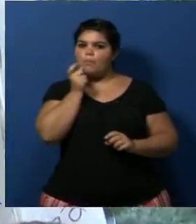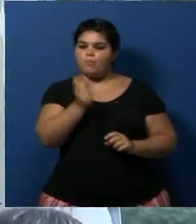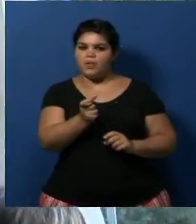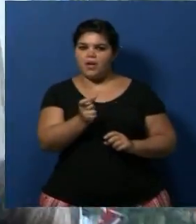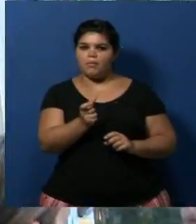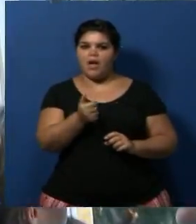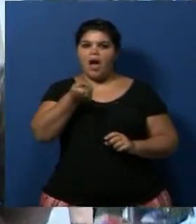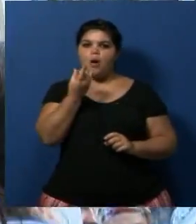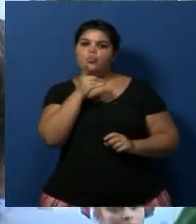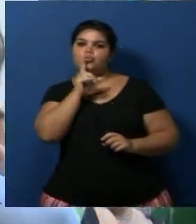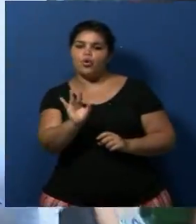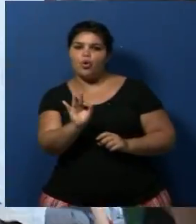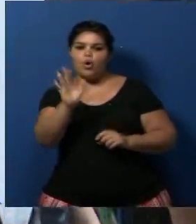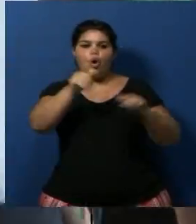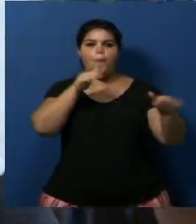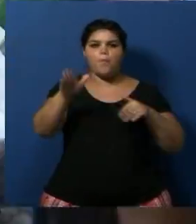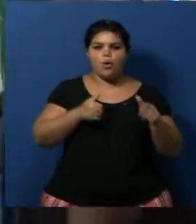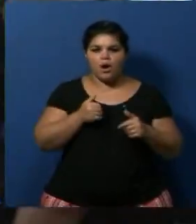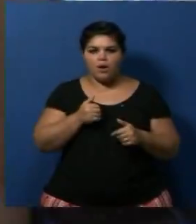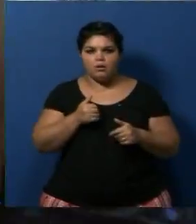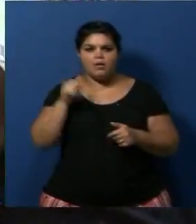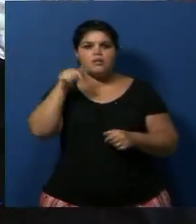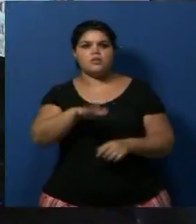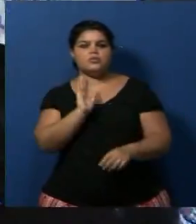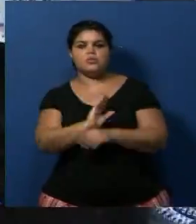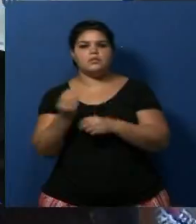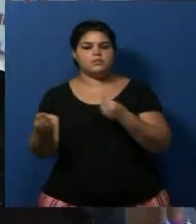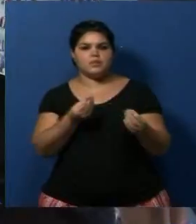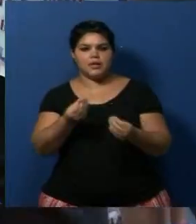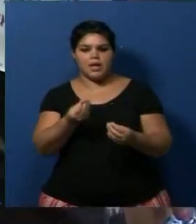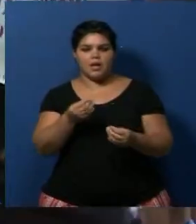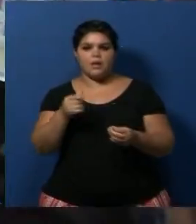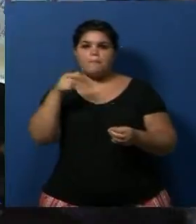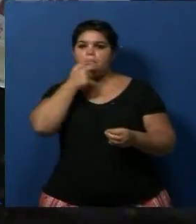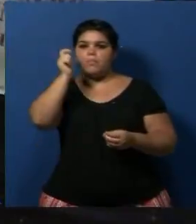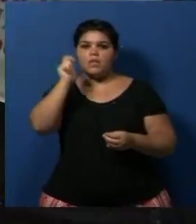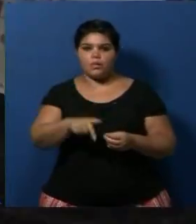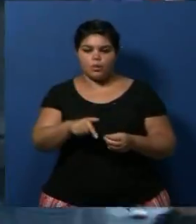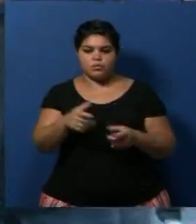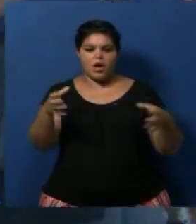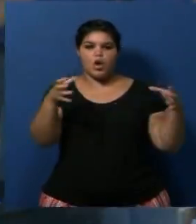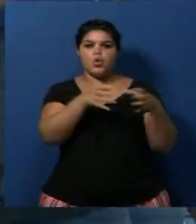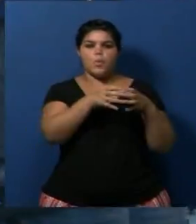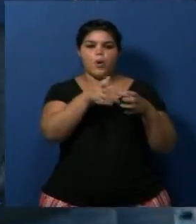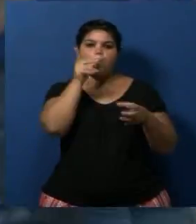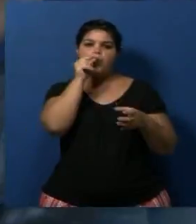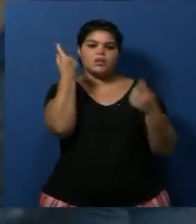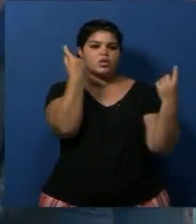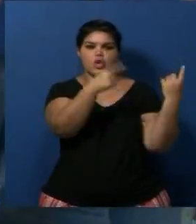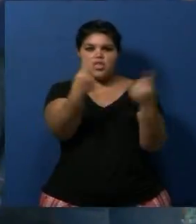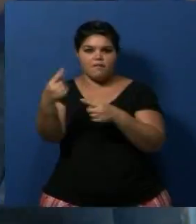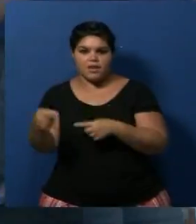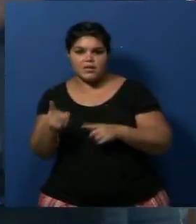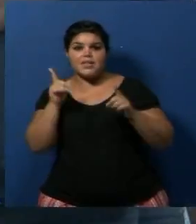ciudad de Mendoza, estuvo conformada y sigue estando conformada con mujeres de diferentes partidos políticos y otras mujeres que